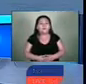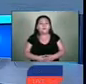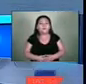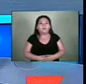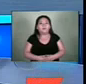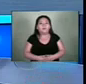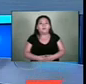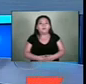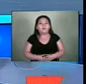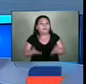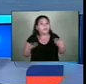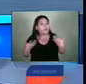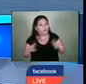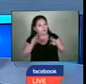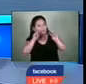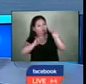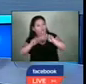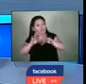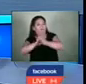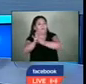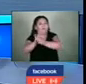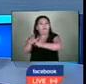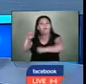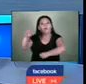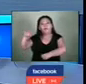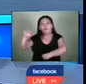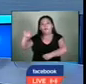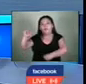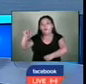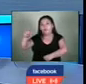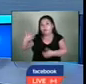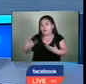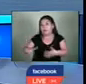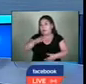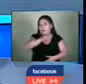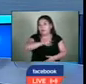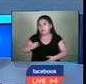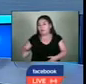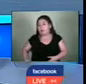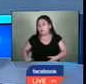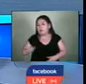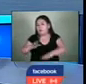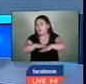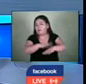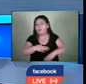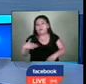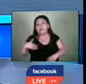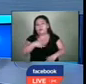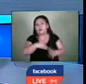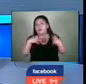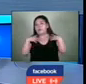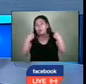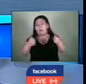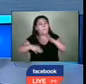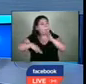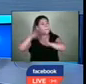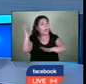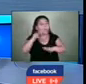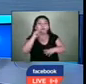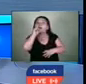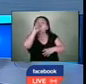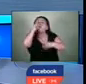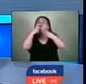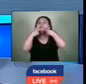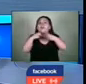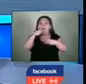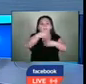Y luego de la detección de la variante Delta del COVID-19 en el país, el Ministerio de Salud aumentó el número de pruebas PCR en las unidades